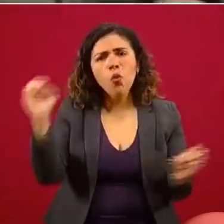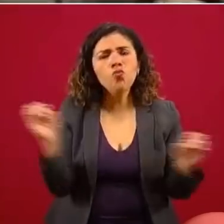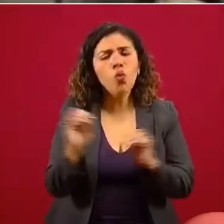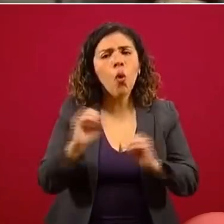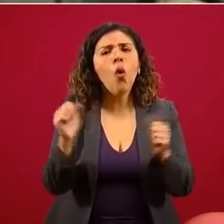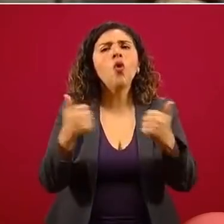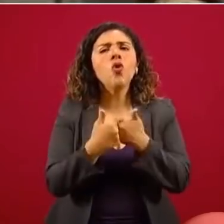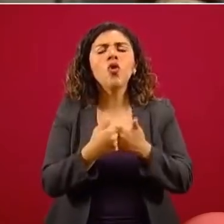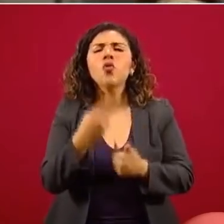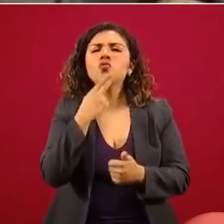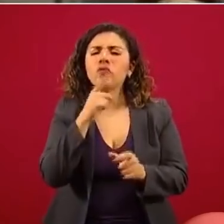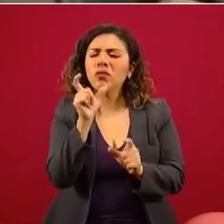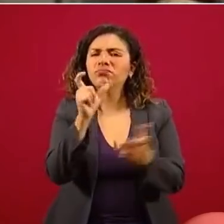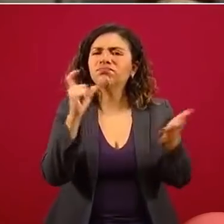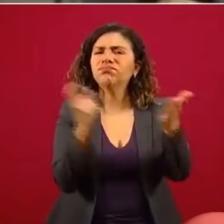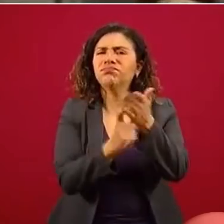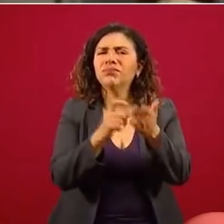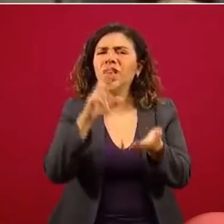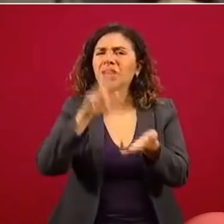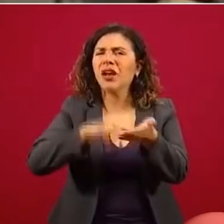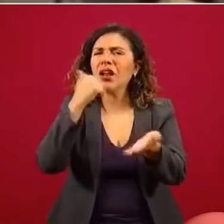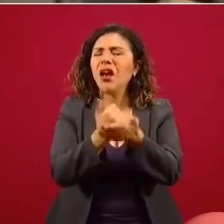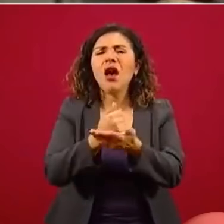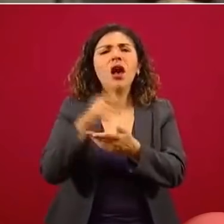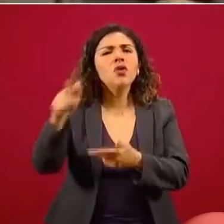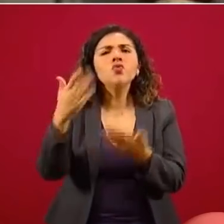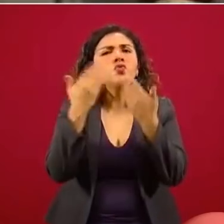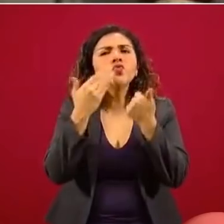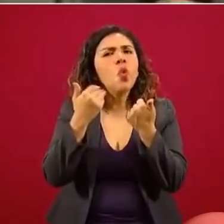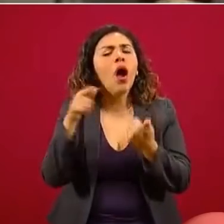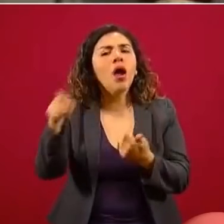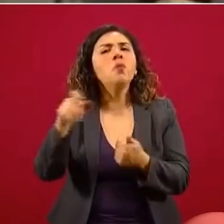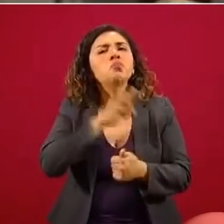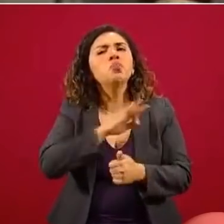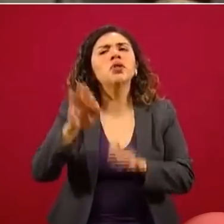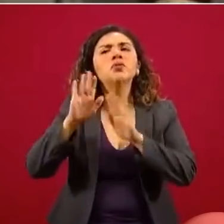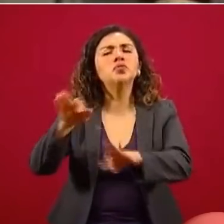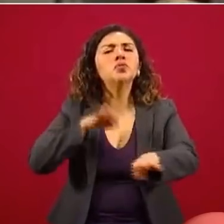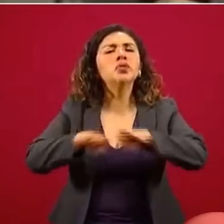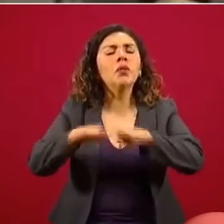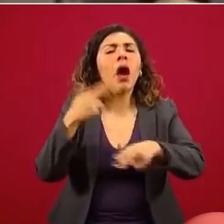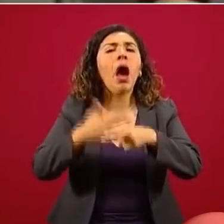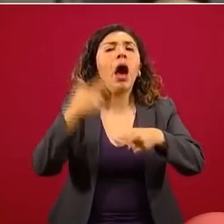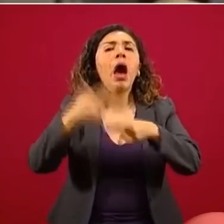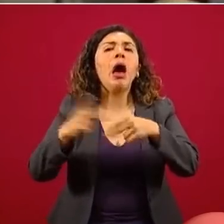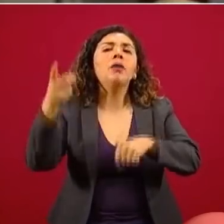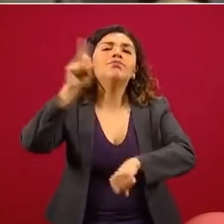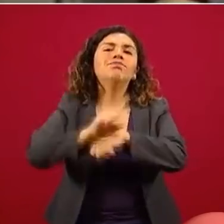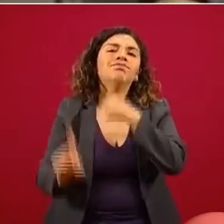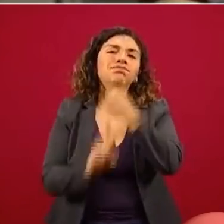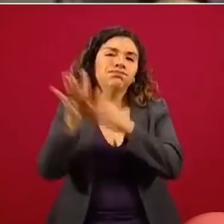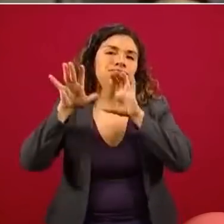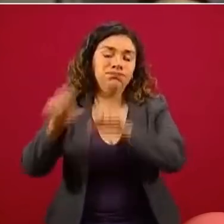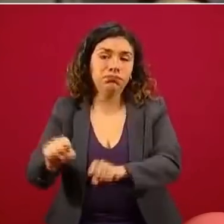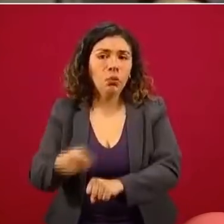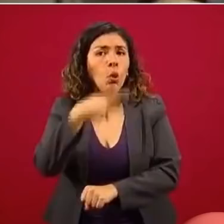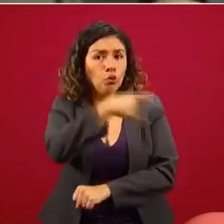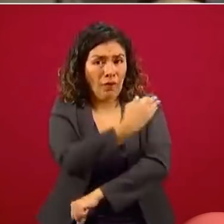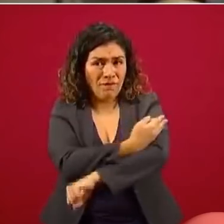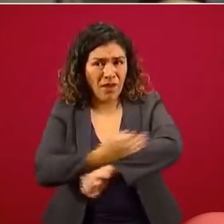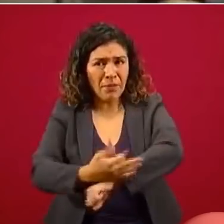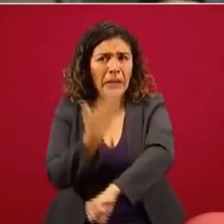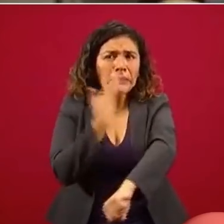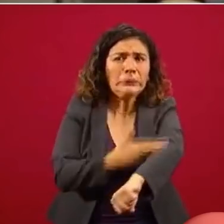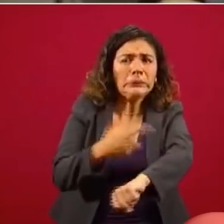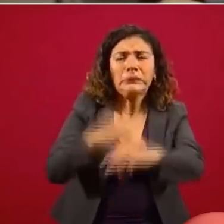utilizar un Social Security que no existe y que le permitió trabajar hasta el momento de su detención. Sus familiares han